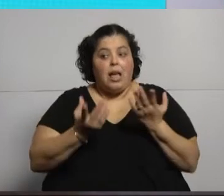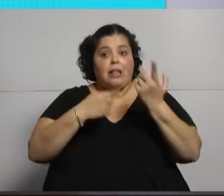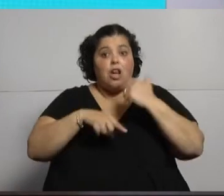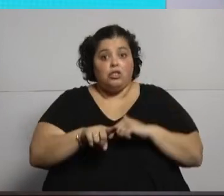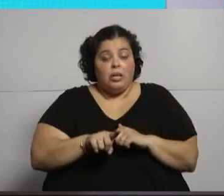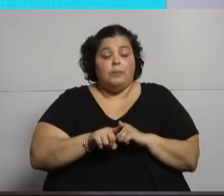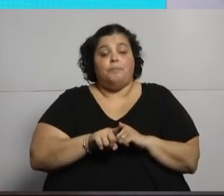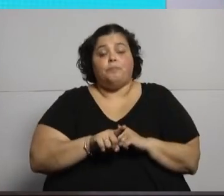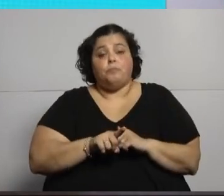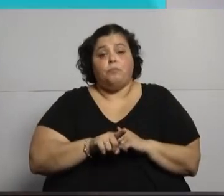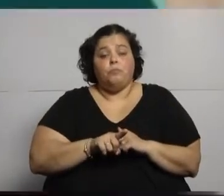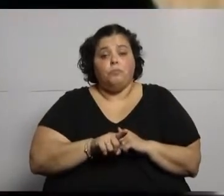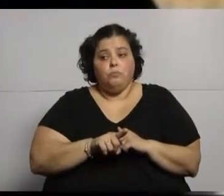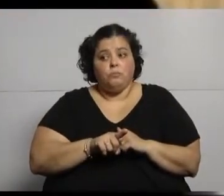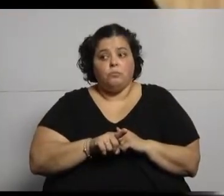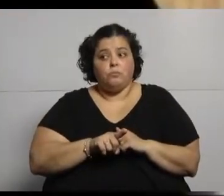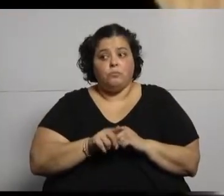Entonces,